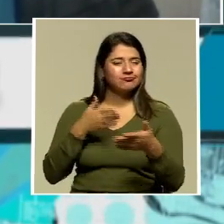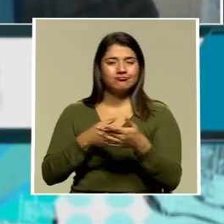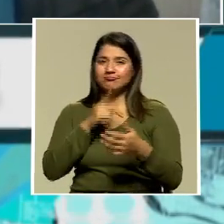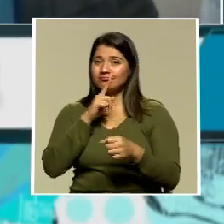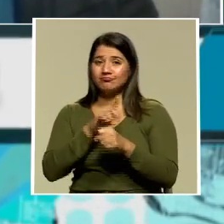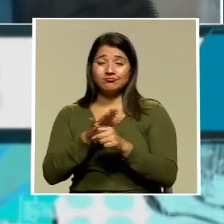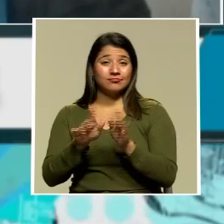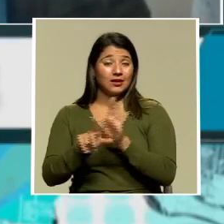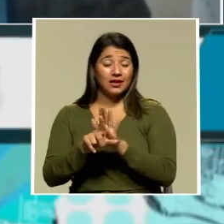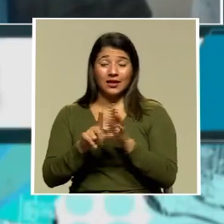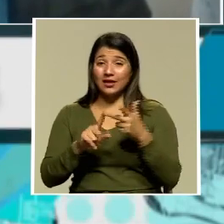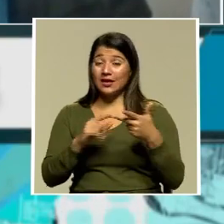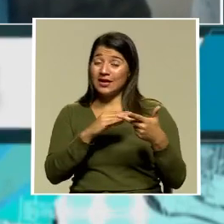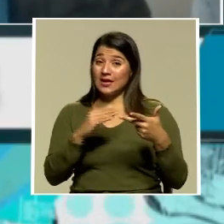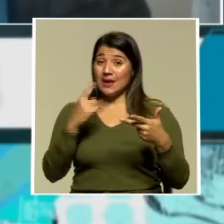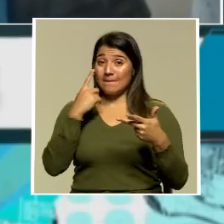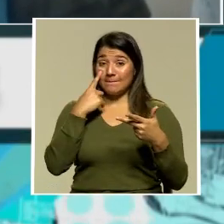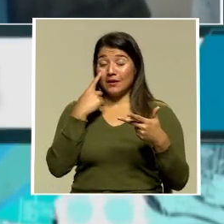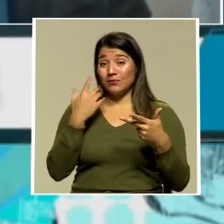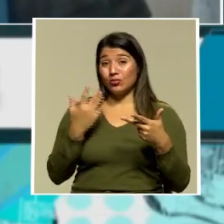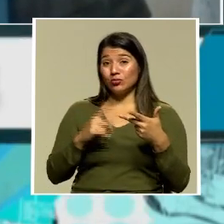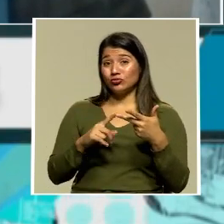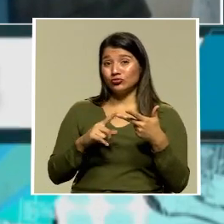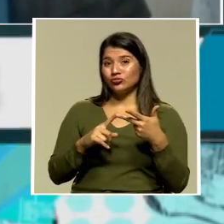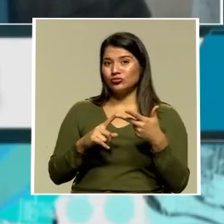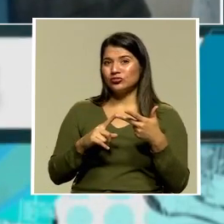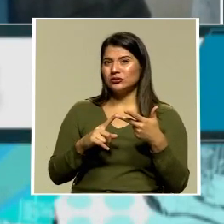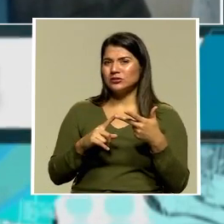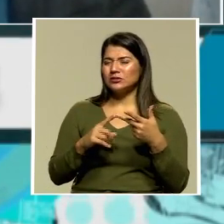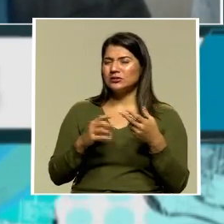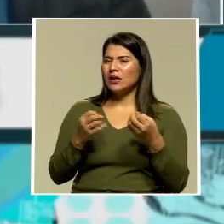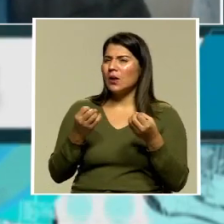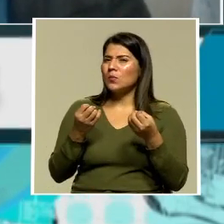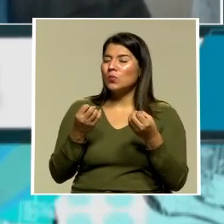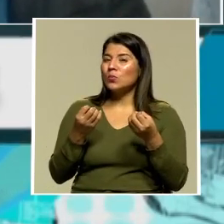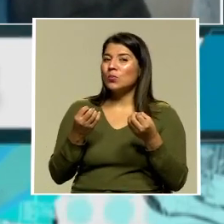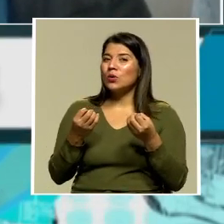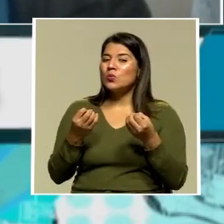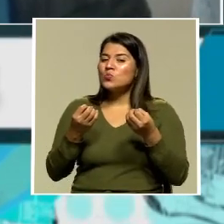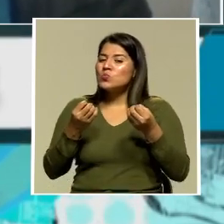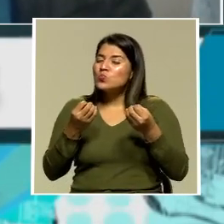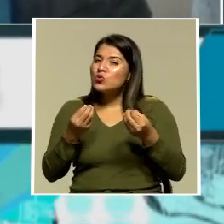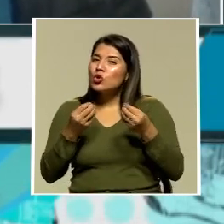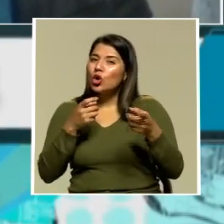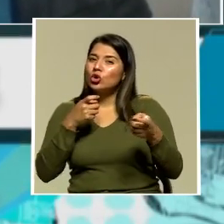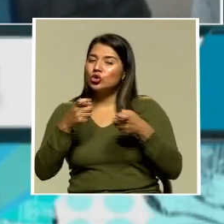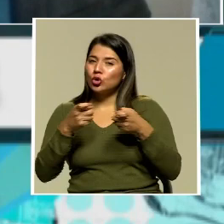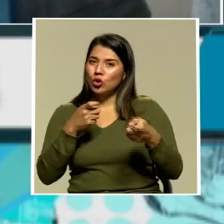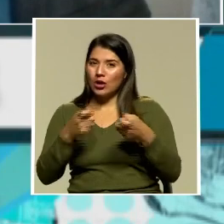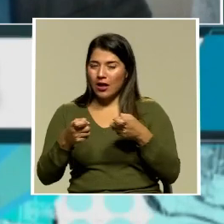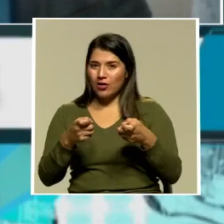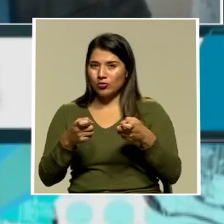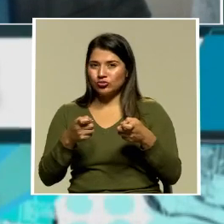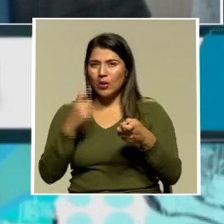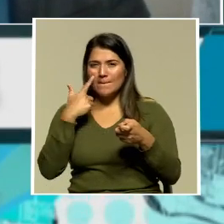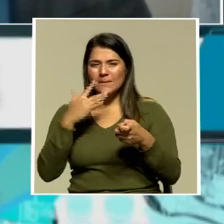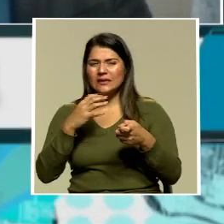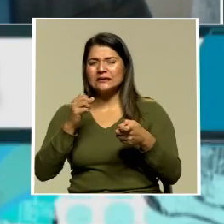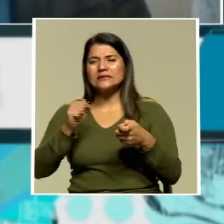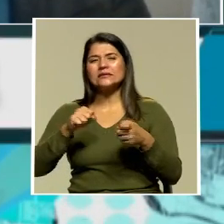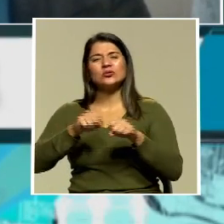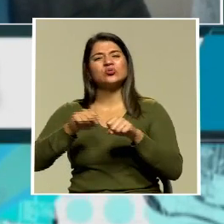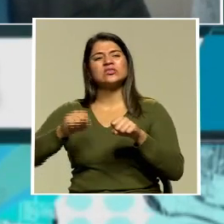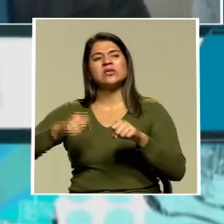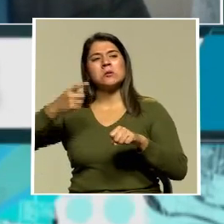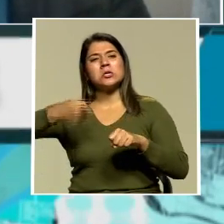hemos visto amagos de ya estarnos inclinando a una especie de un régimen bastante